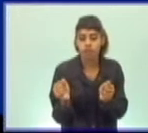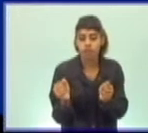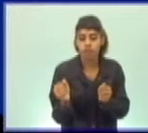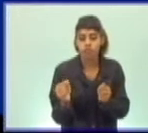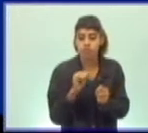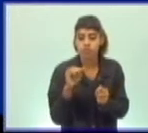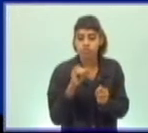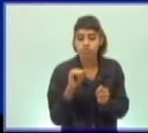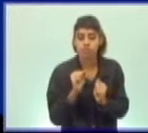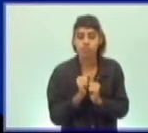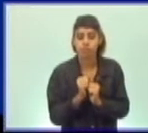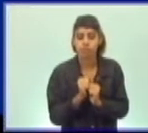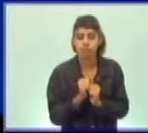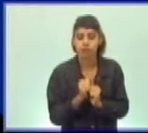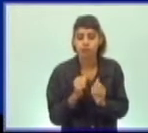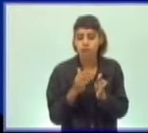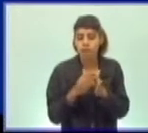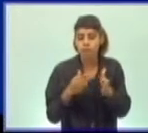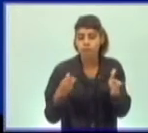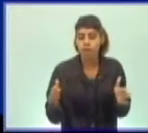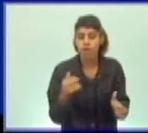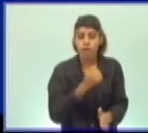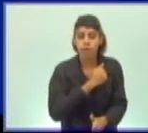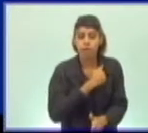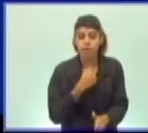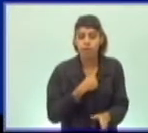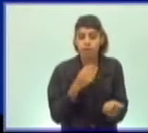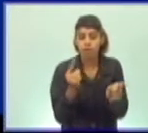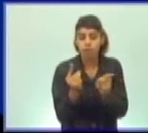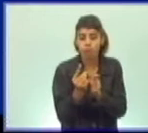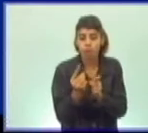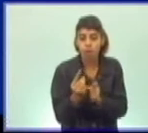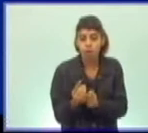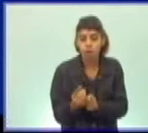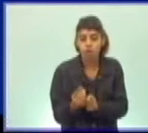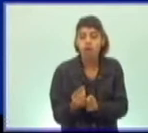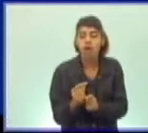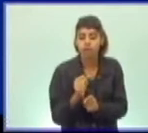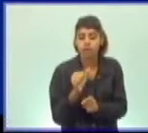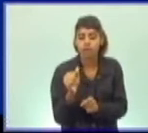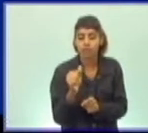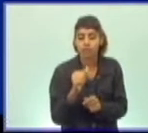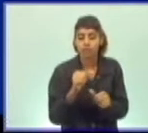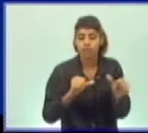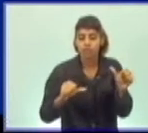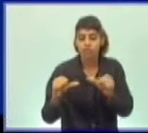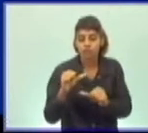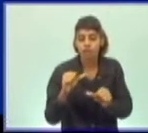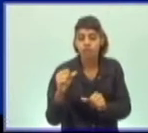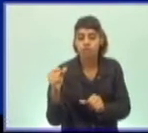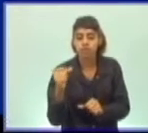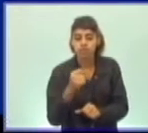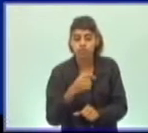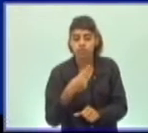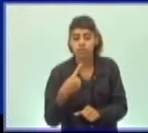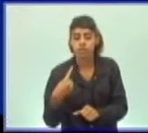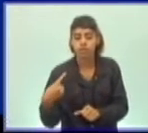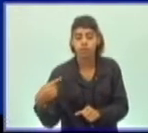tenga entonces mayores propiedades reductoras que las sustancias simples que forma el elemento